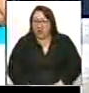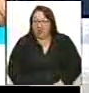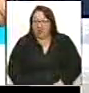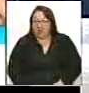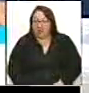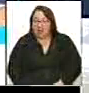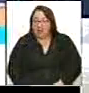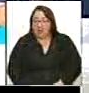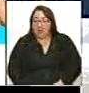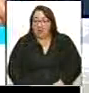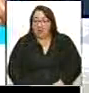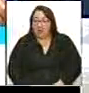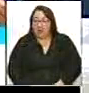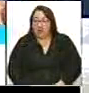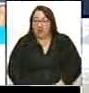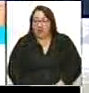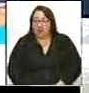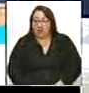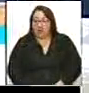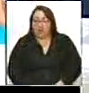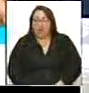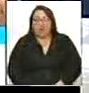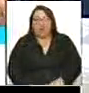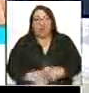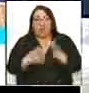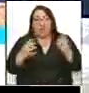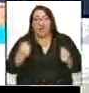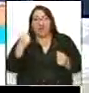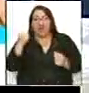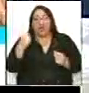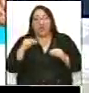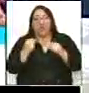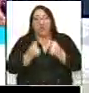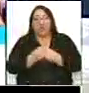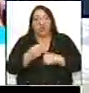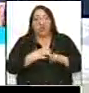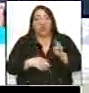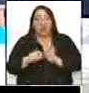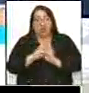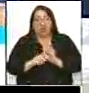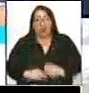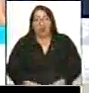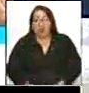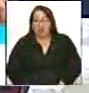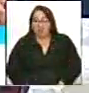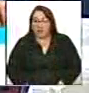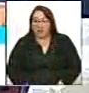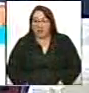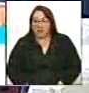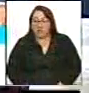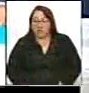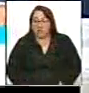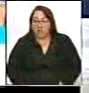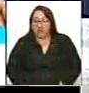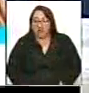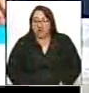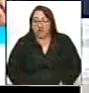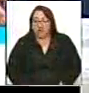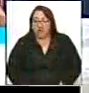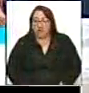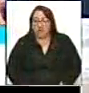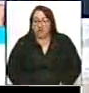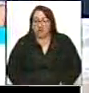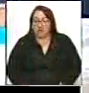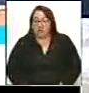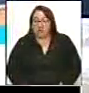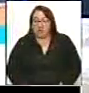gran ganador, o los grandes ganadores han sido los partidos, los movimientos regionales. Es una realidad que existe y que ahí está, y